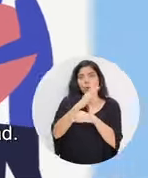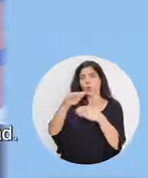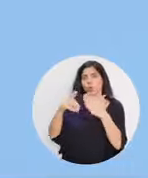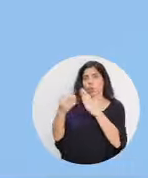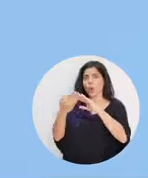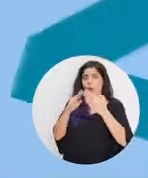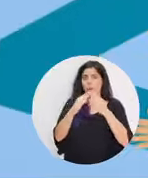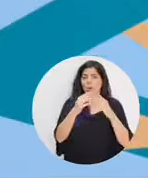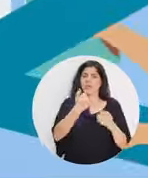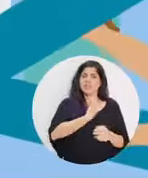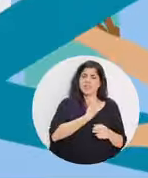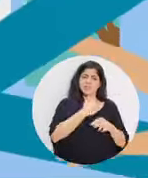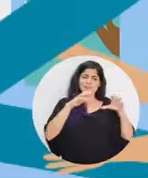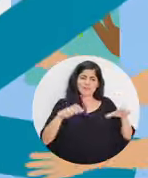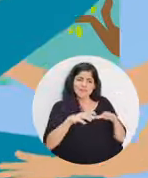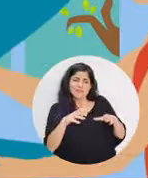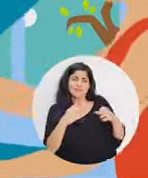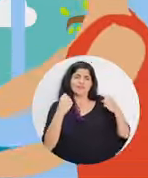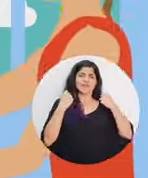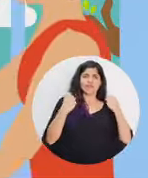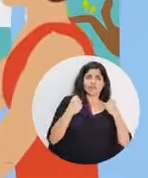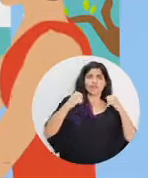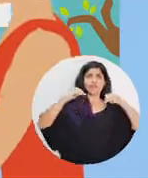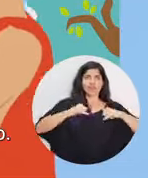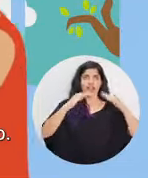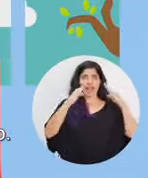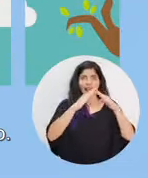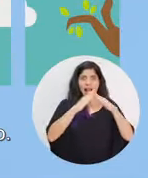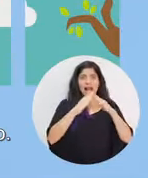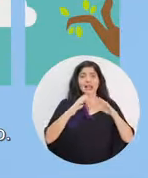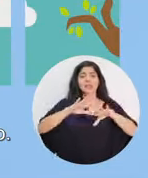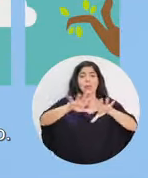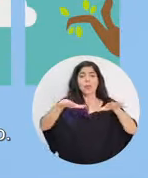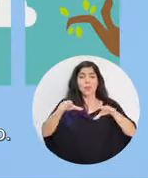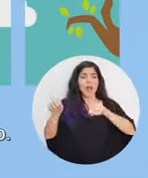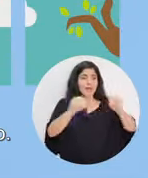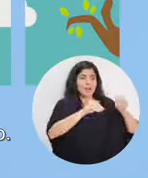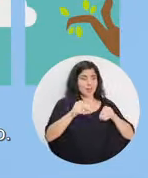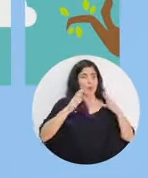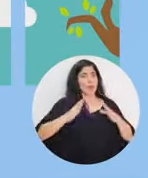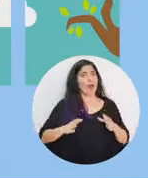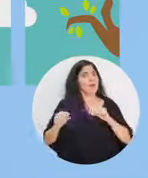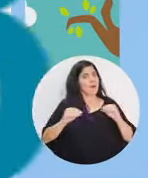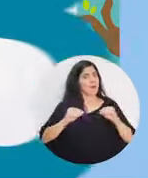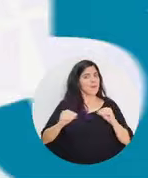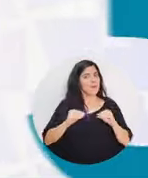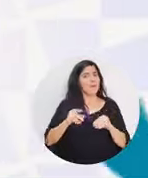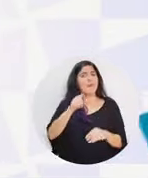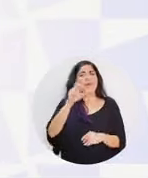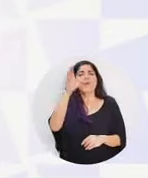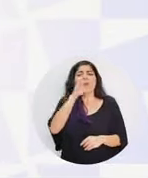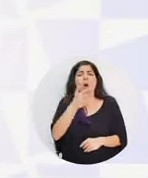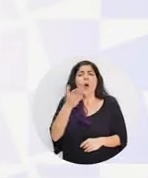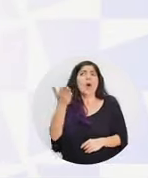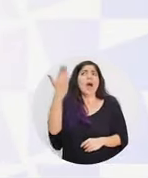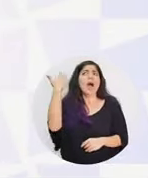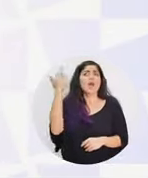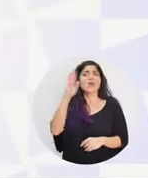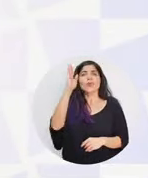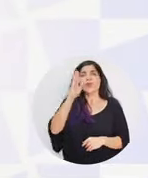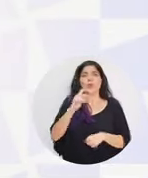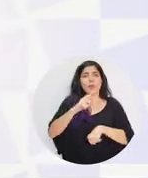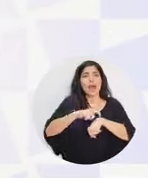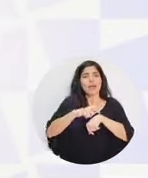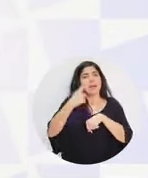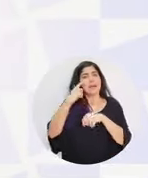comunidad. Manténgase activo, haga rutinas de ejercicio en casa, mueva los muebles y mueva su cuerpo. Busque esas cosas que nunca había